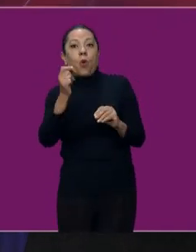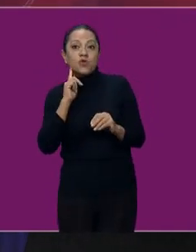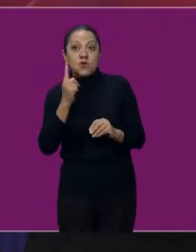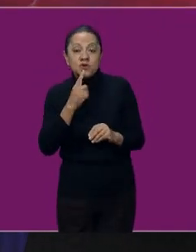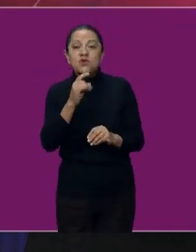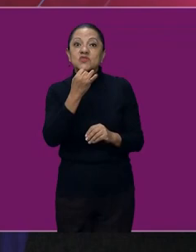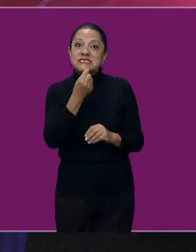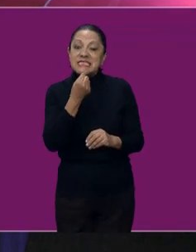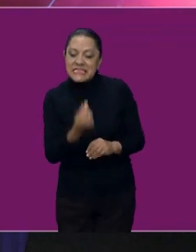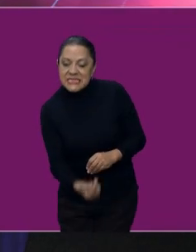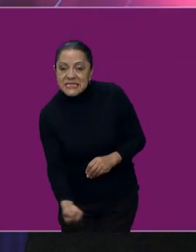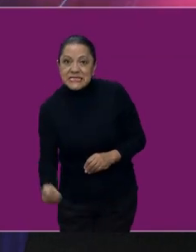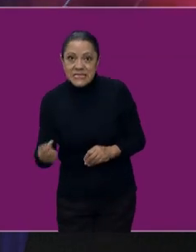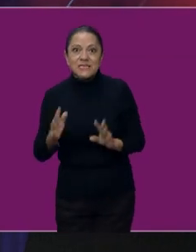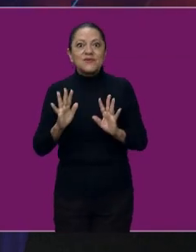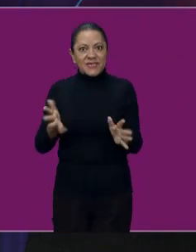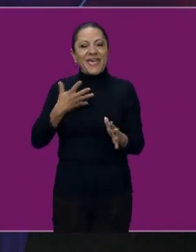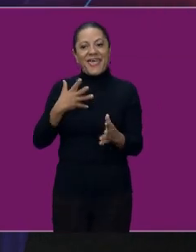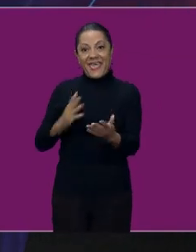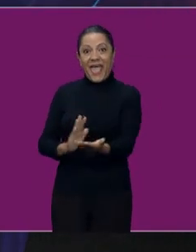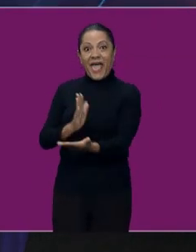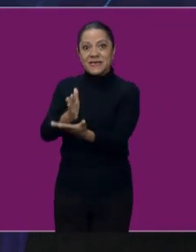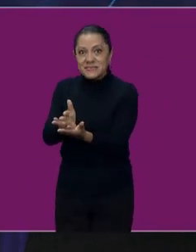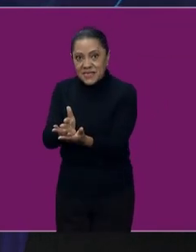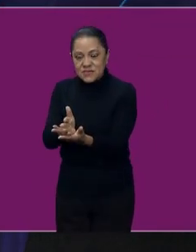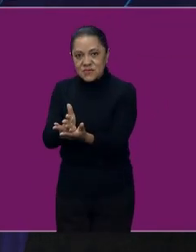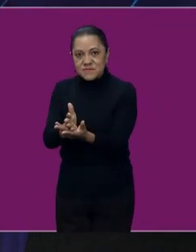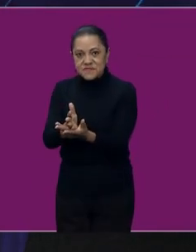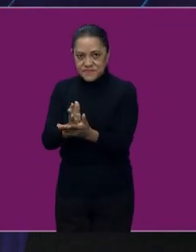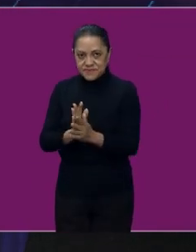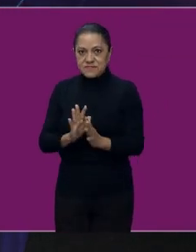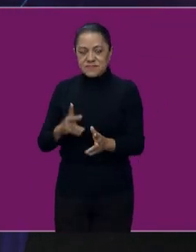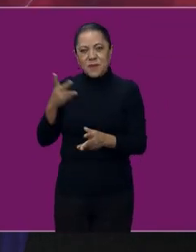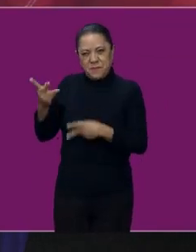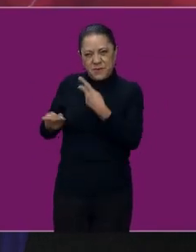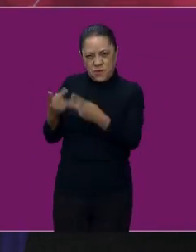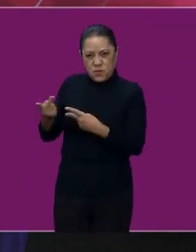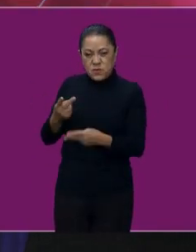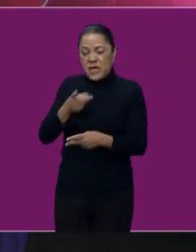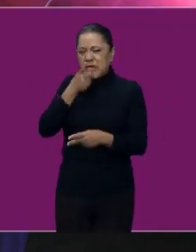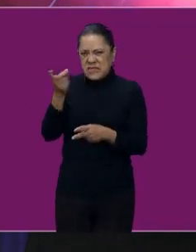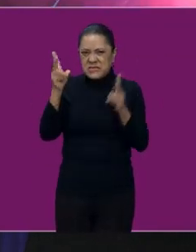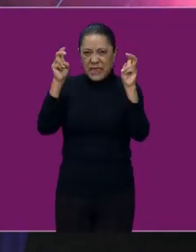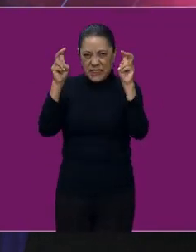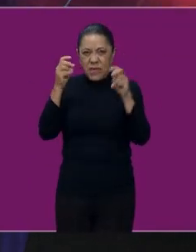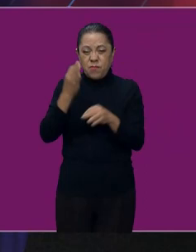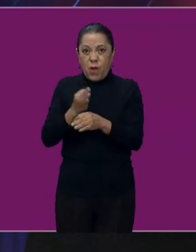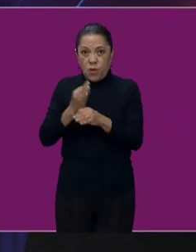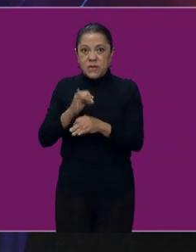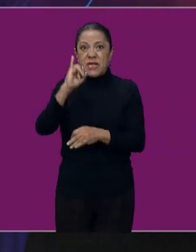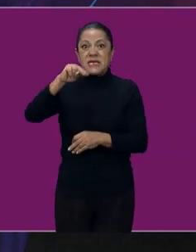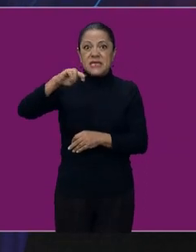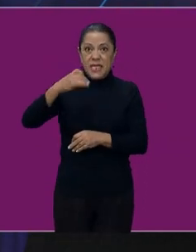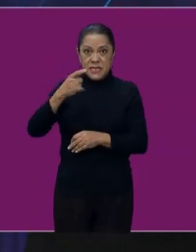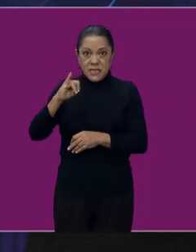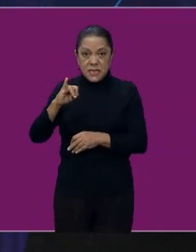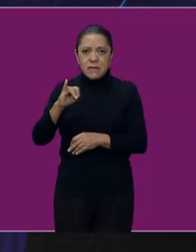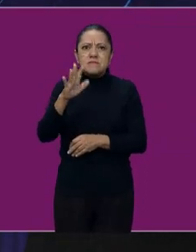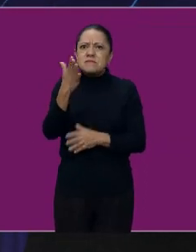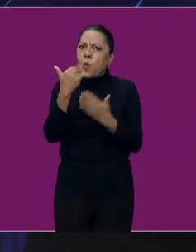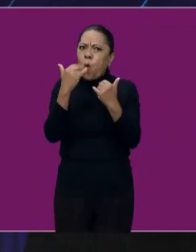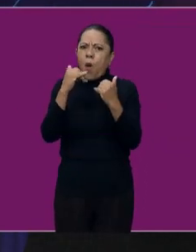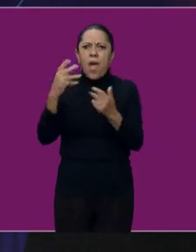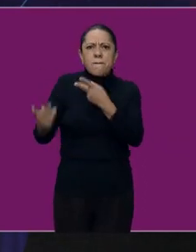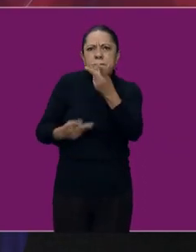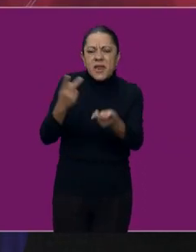lengua por derecho y es un lengua natural y que no se incorpora por cierto ahorita que las versiones en el tema del inegi en estas preguntas de descenso